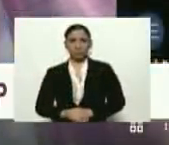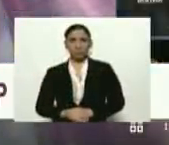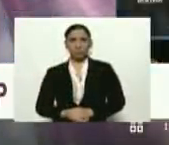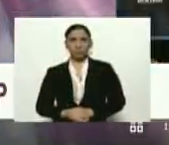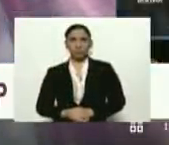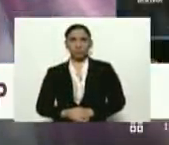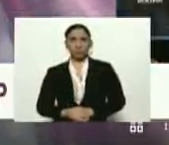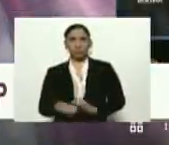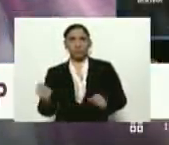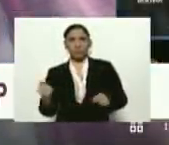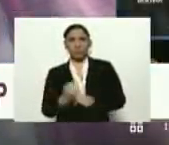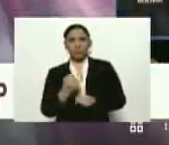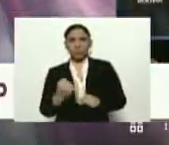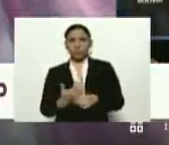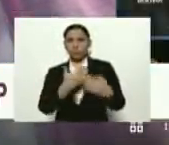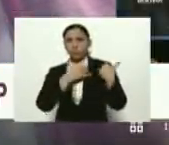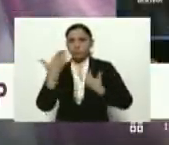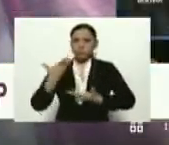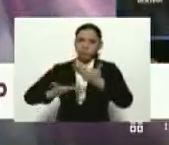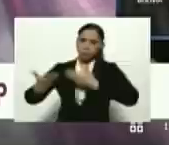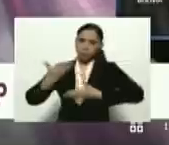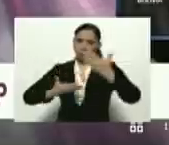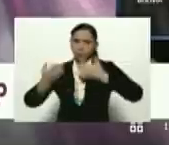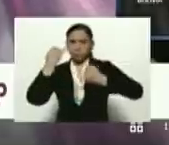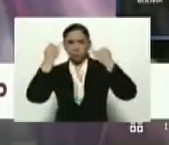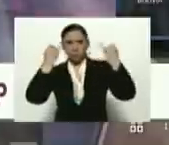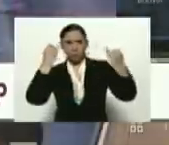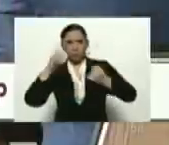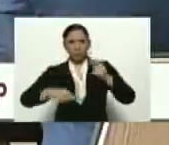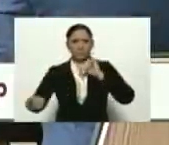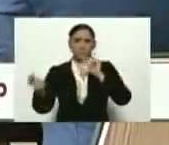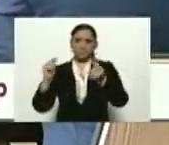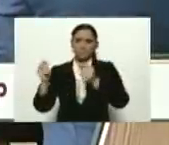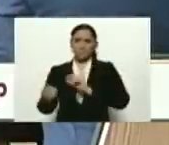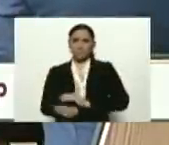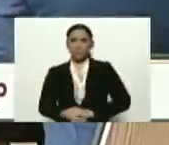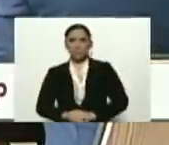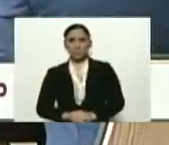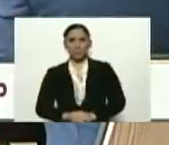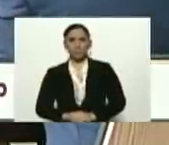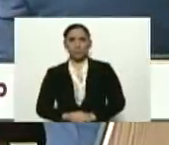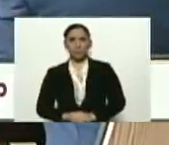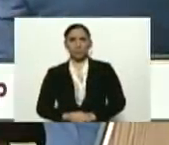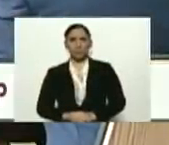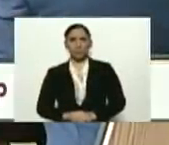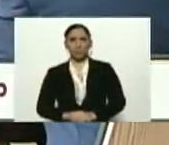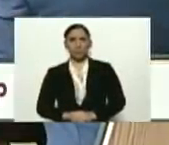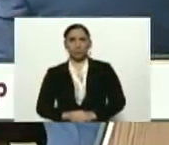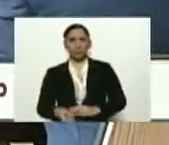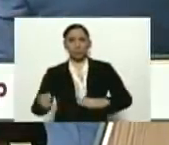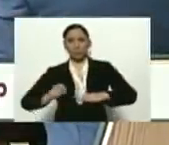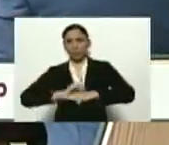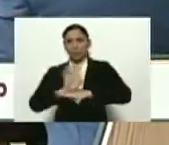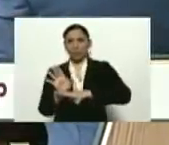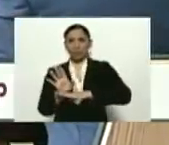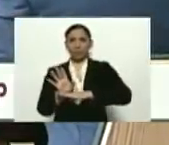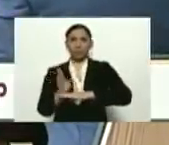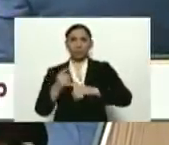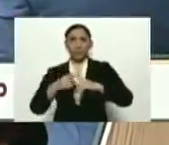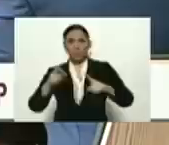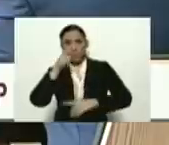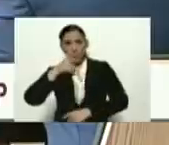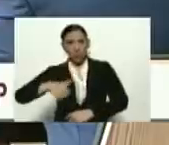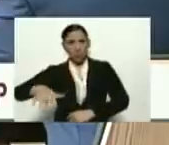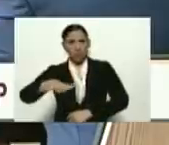de trabajo, de intercambio, de debate de la Alianza Bolivariana para los Pueblos